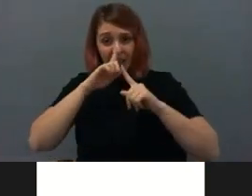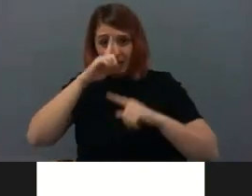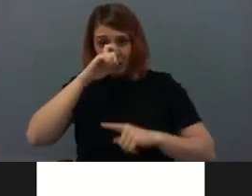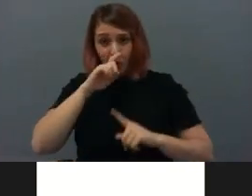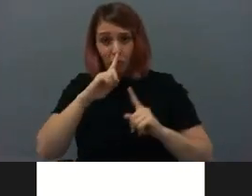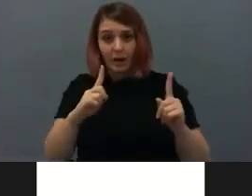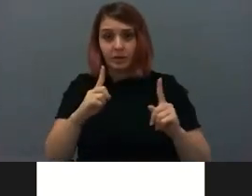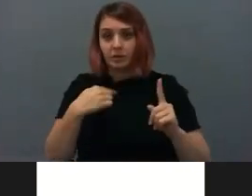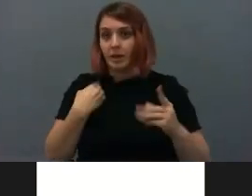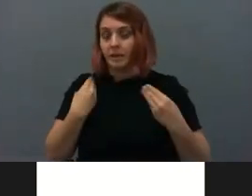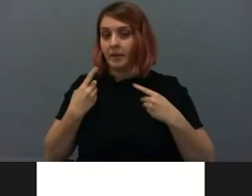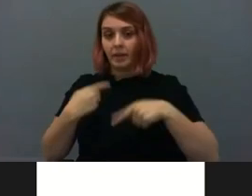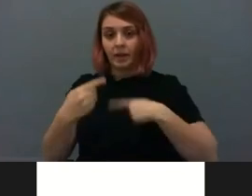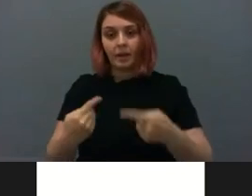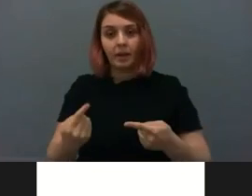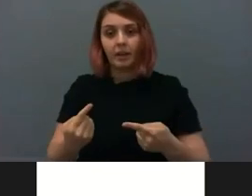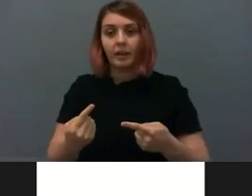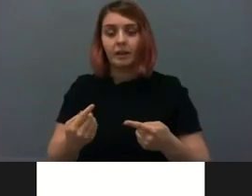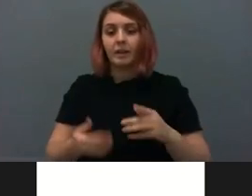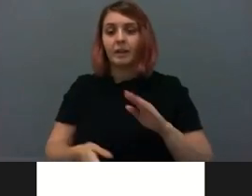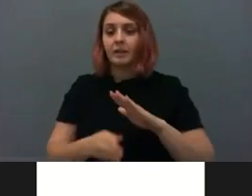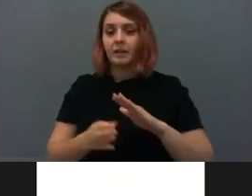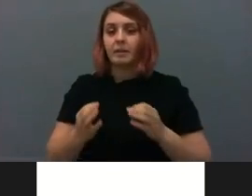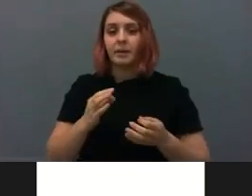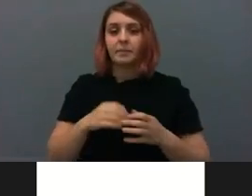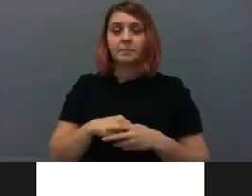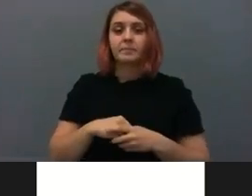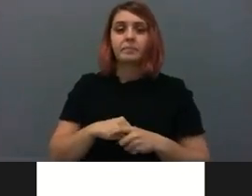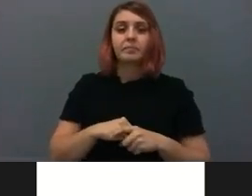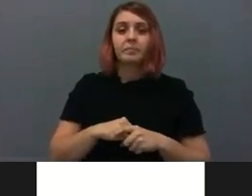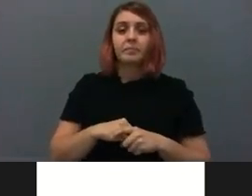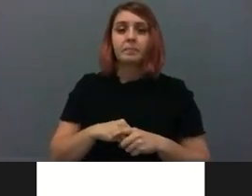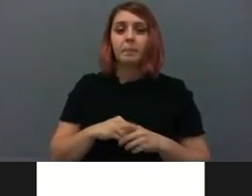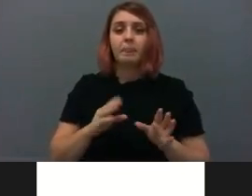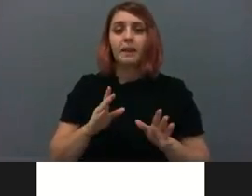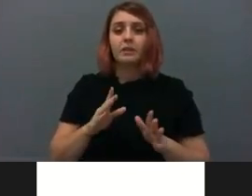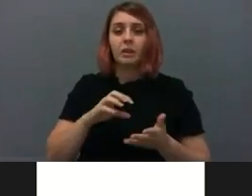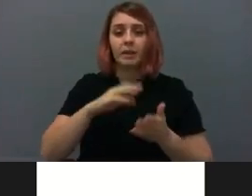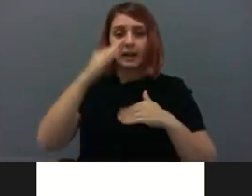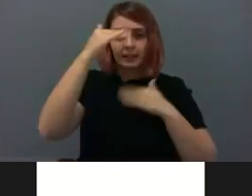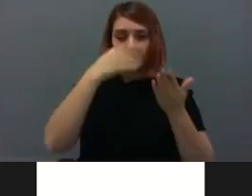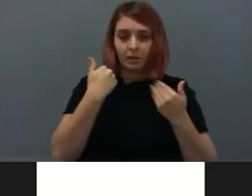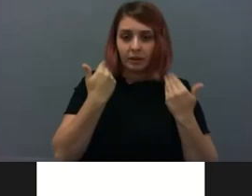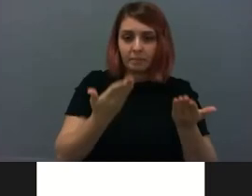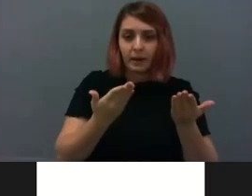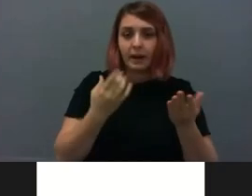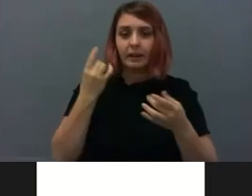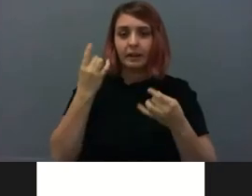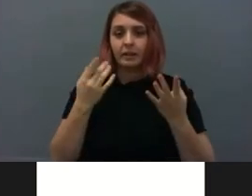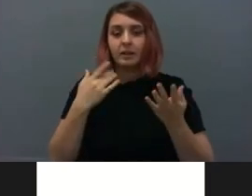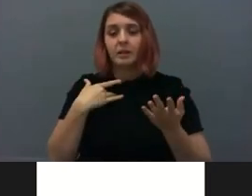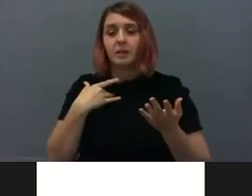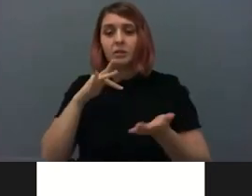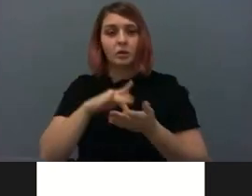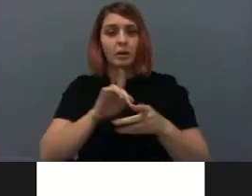que empezar su actividad diaria. Boita, bobat, atención temprana. Y esto supone un problema en casa, ya que la mamá comenta que en su empresa no